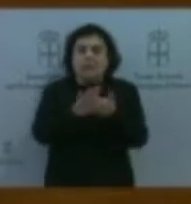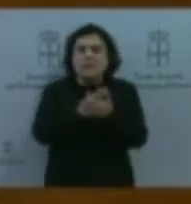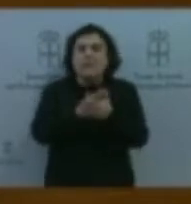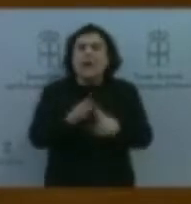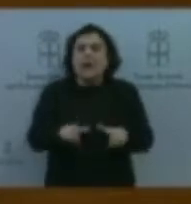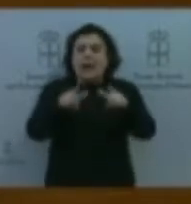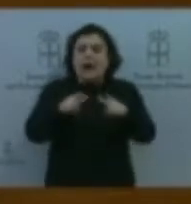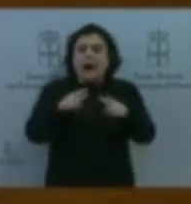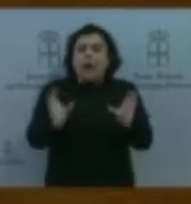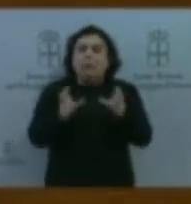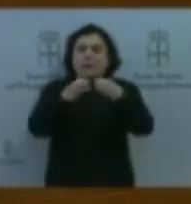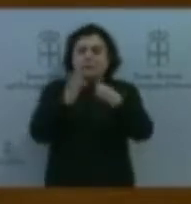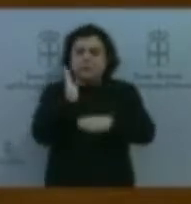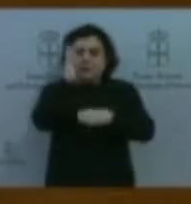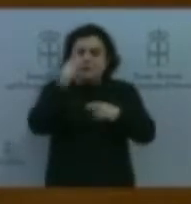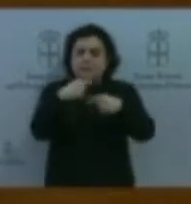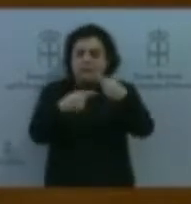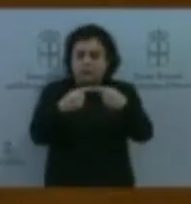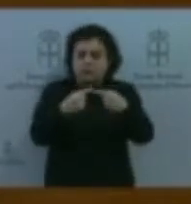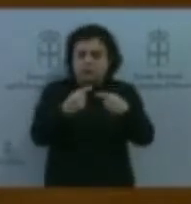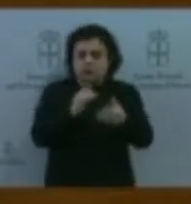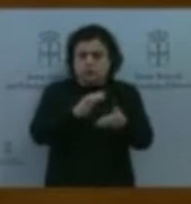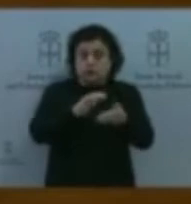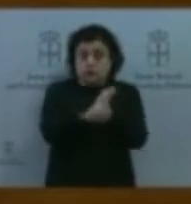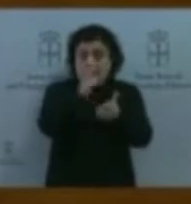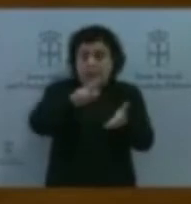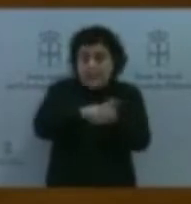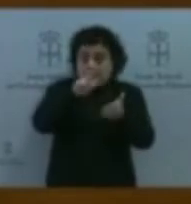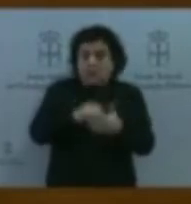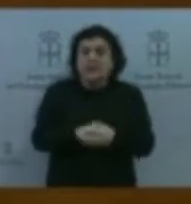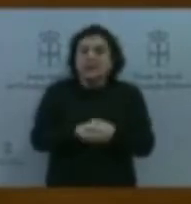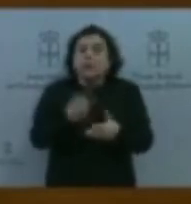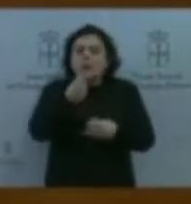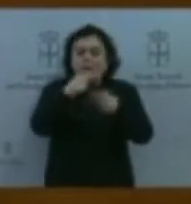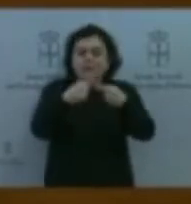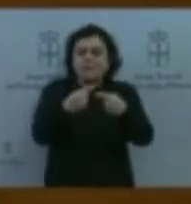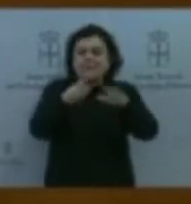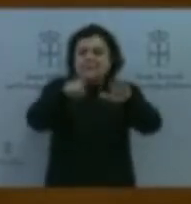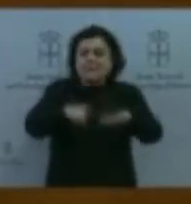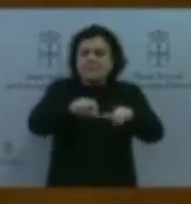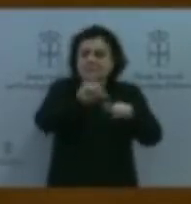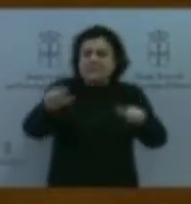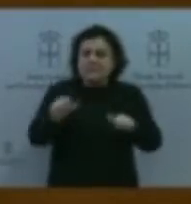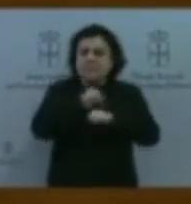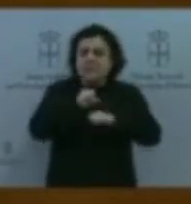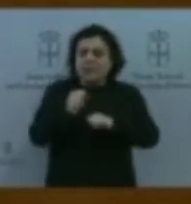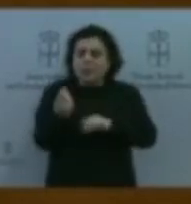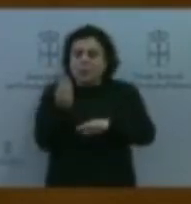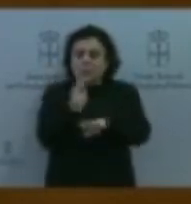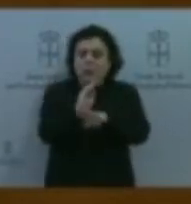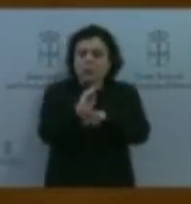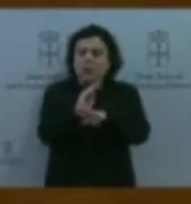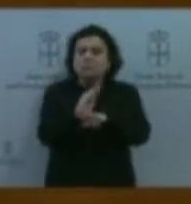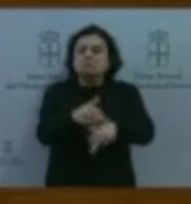esperando para que le concedan una ayuda. El Principado le concede la ayuda, pero aún no la ha ingresado a la familia que arrienda el piso, porque se paga